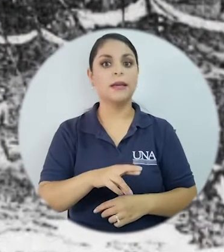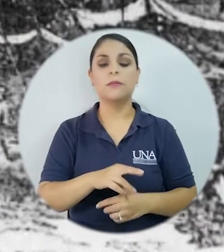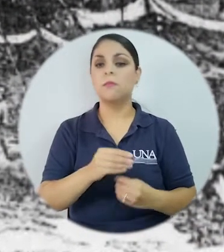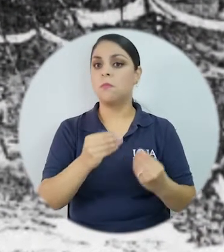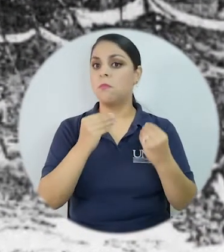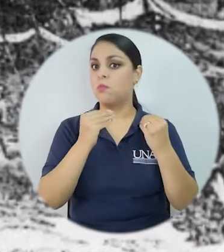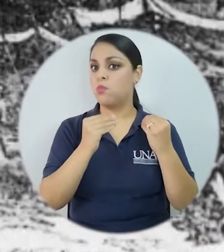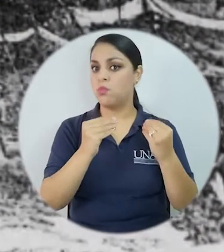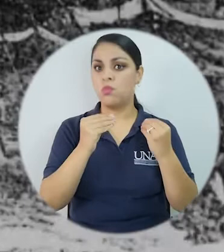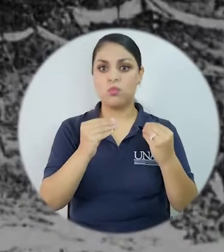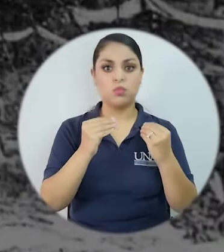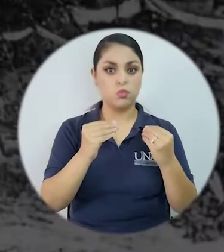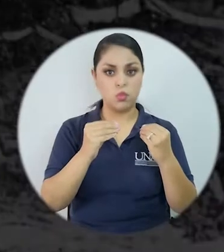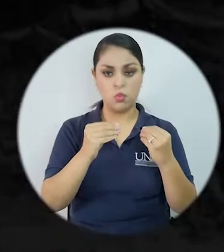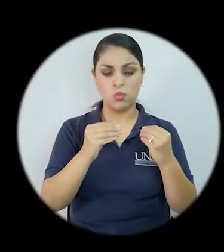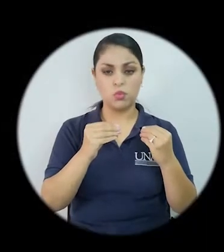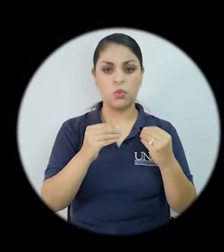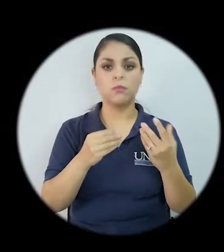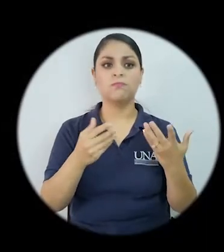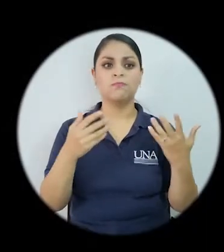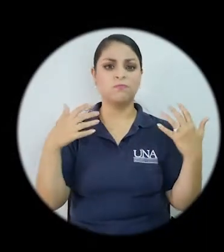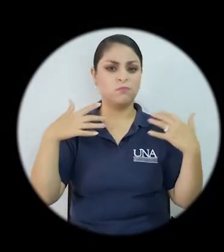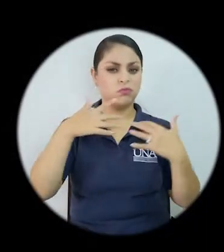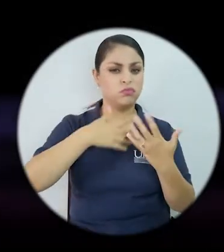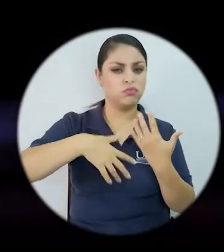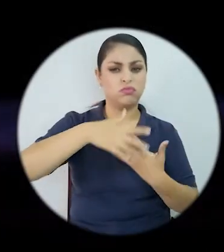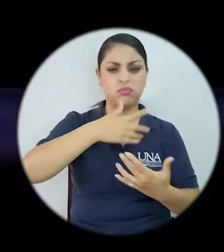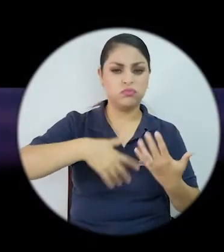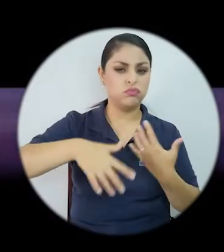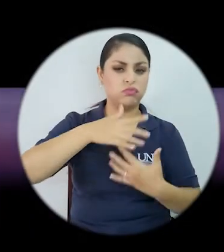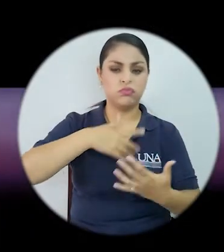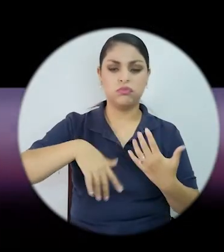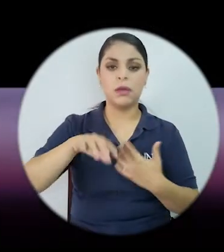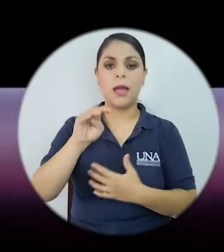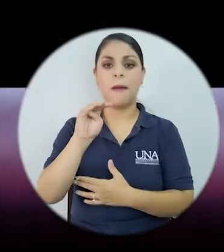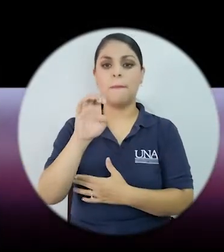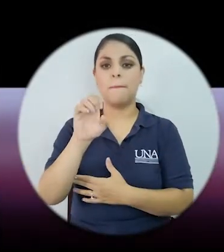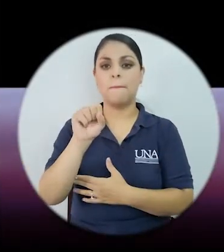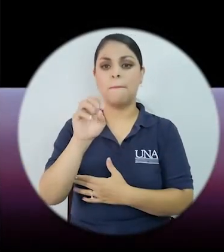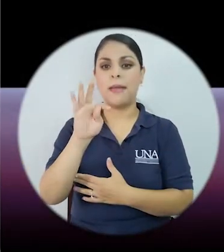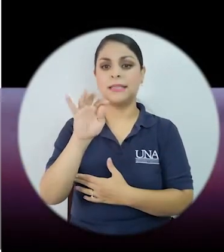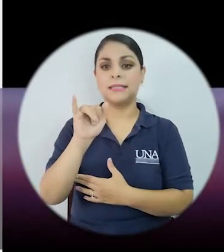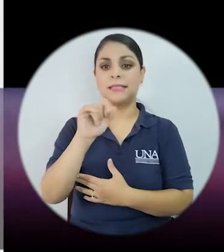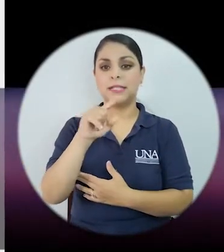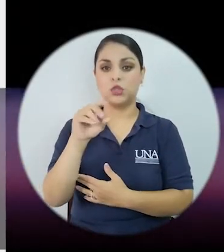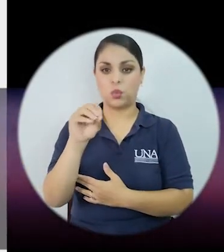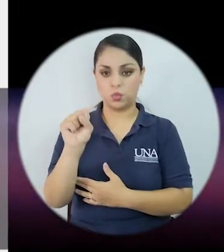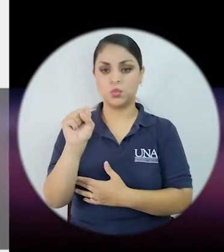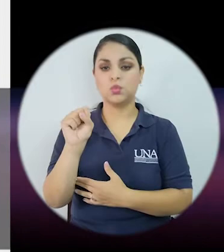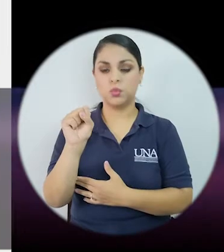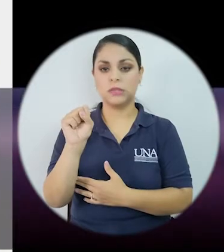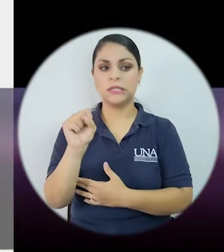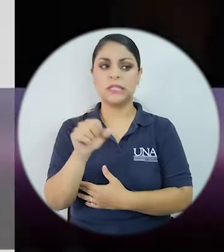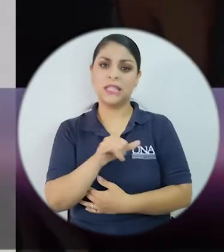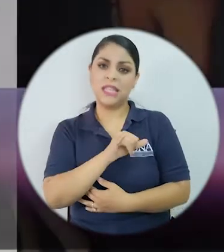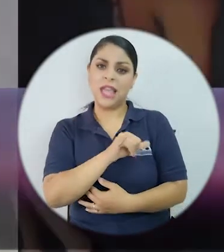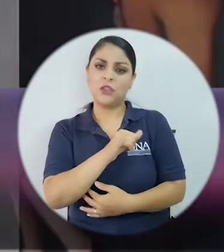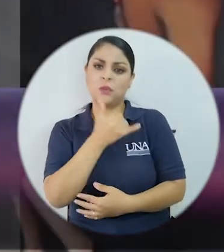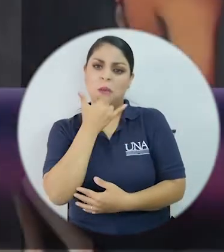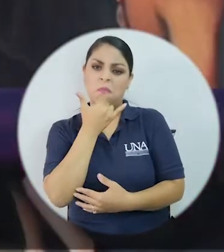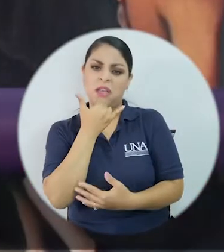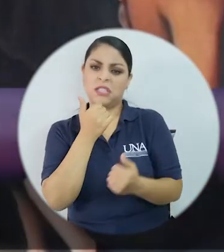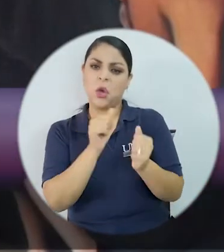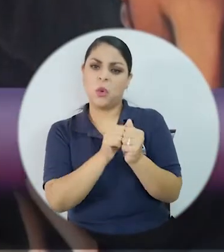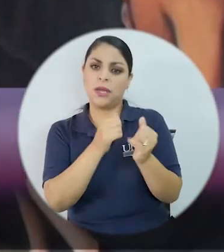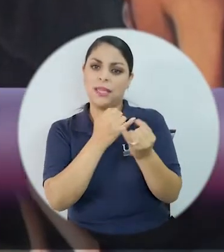que disminuyó mucho la población indígena, mucho mestizo. Y si queremos poner un ejemplo de ¿qué papel juega esto en